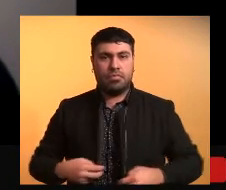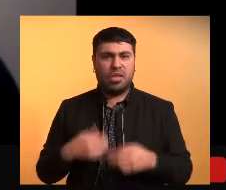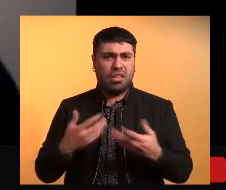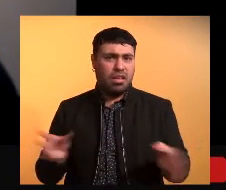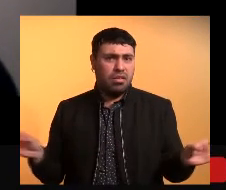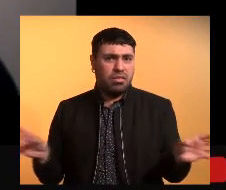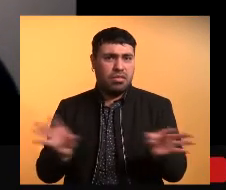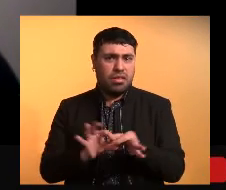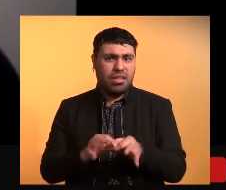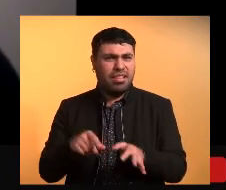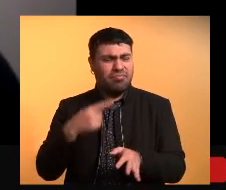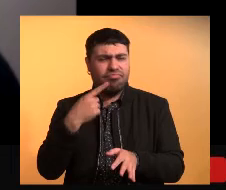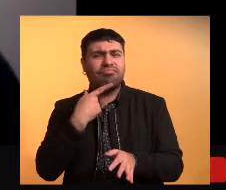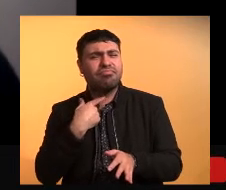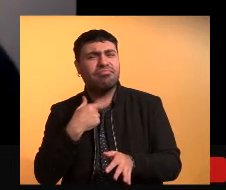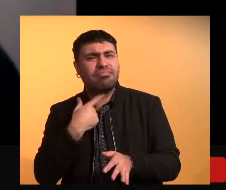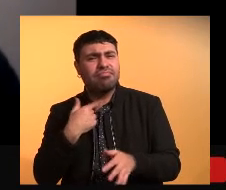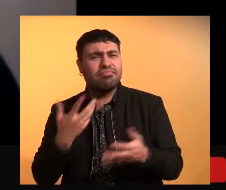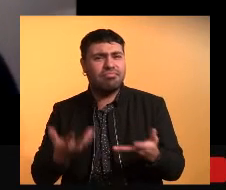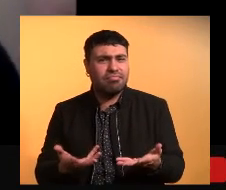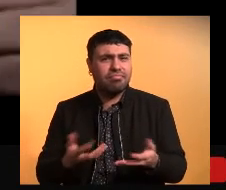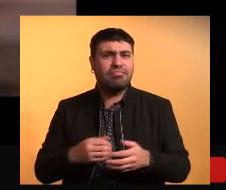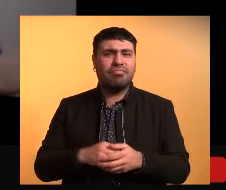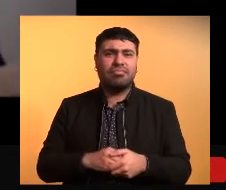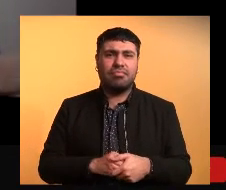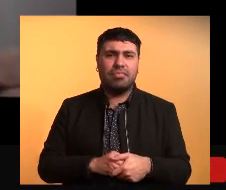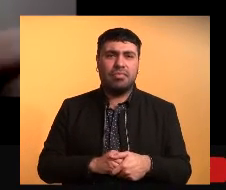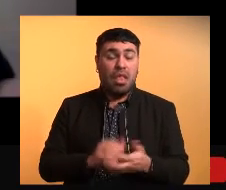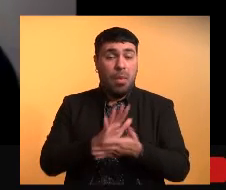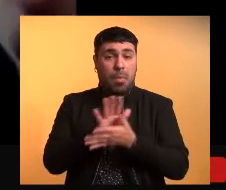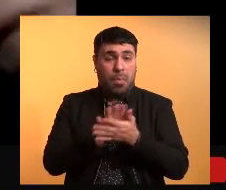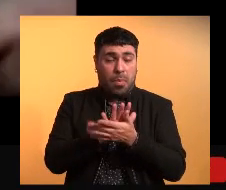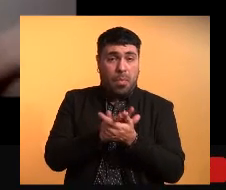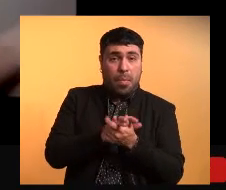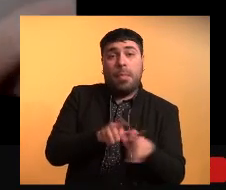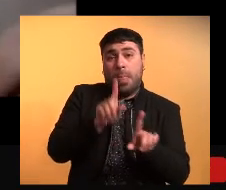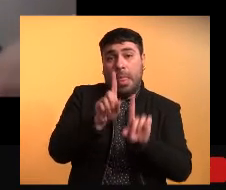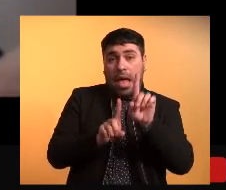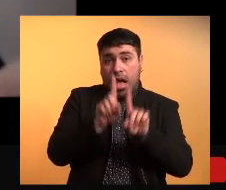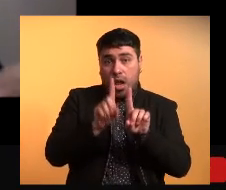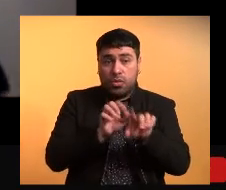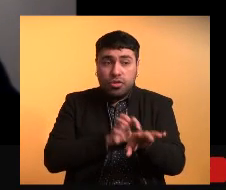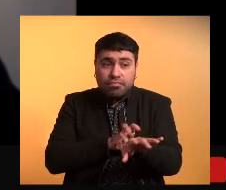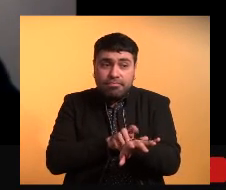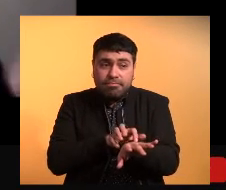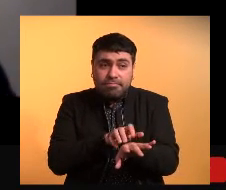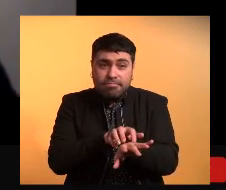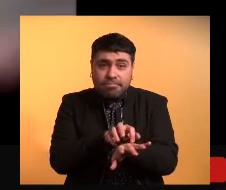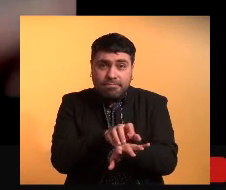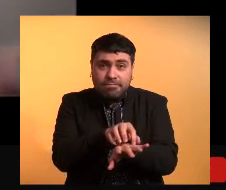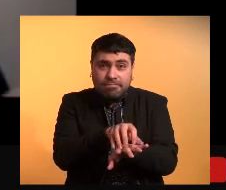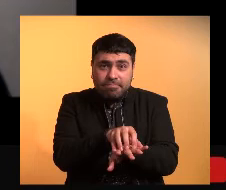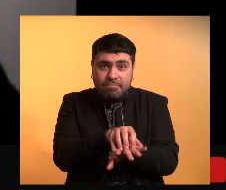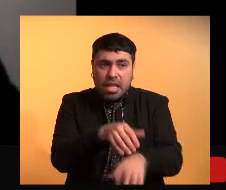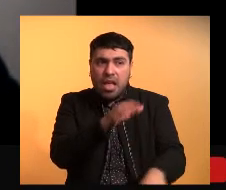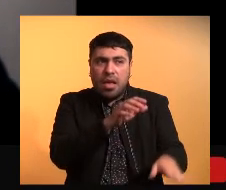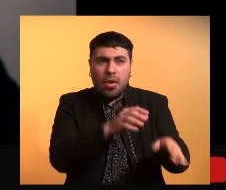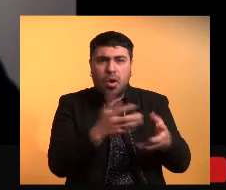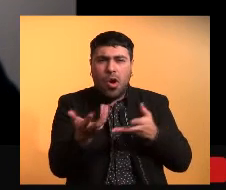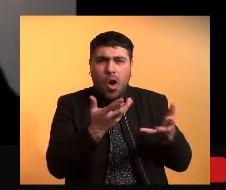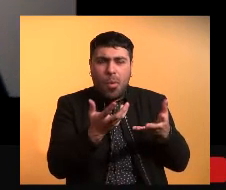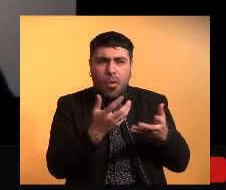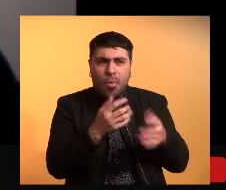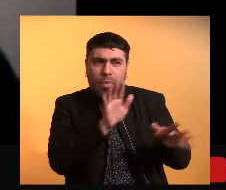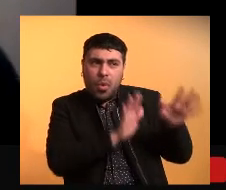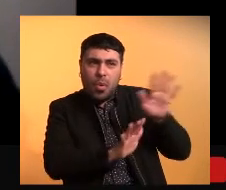ejemplo, hay unos erizos que se protegen de su predador, o sea, para evitar que el erizo, alguien lo consuma. Hay unas